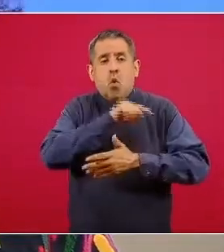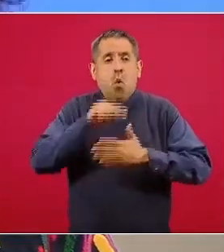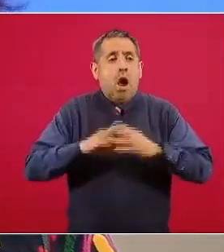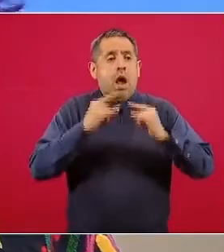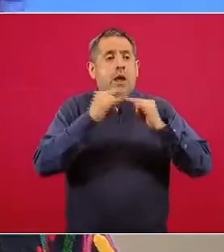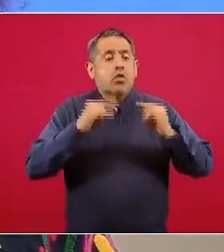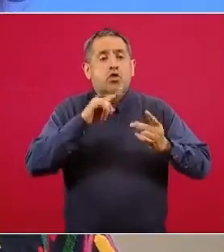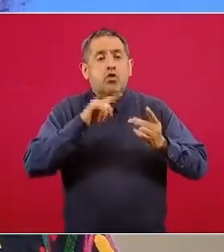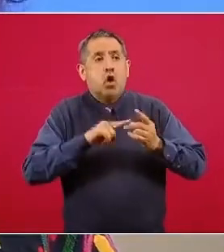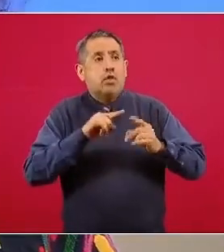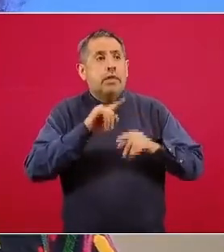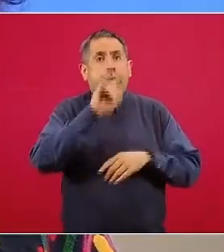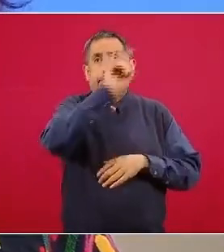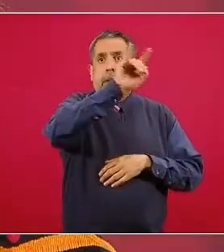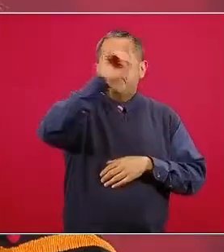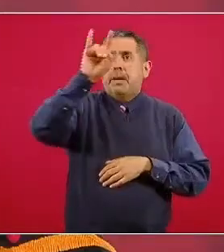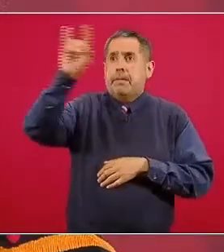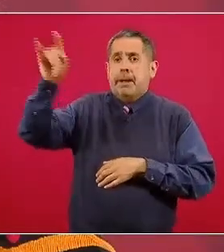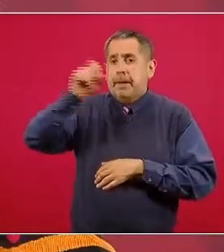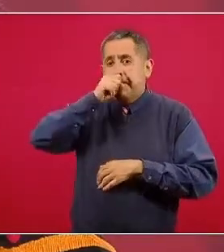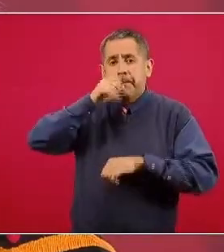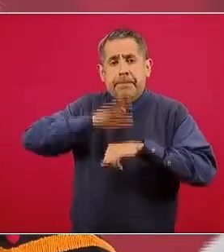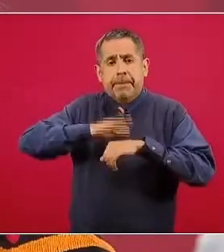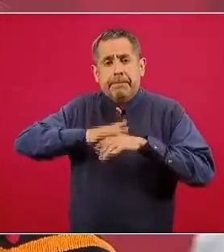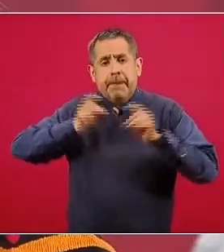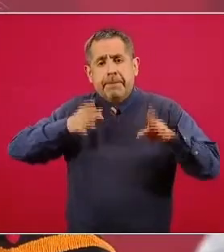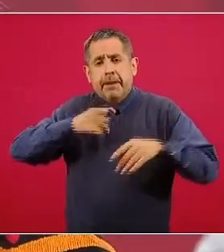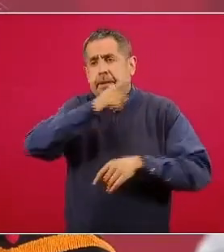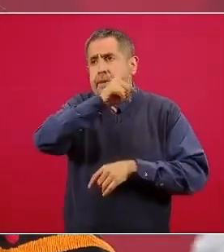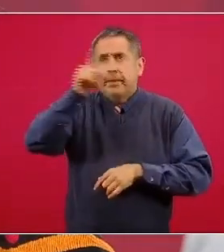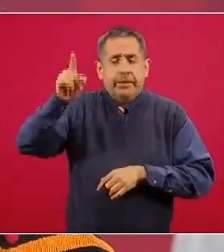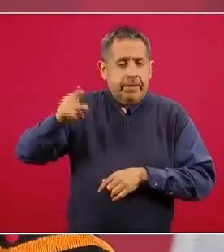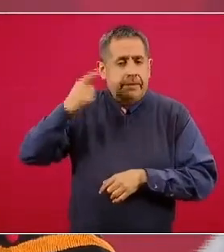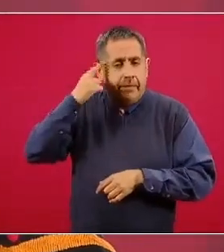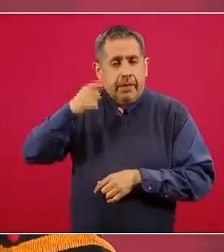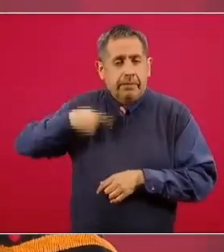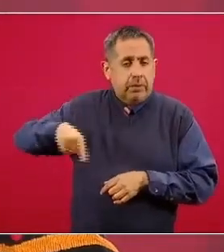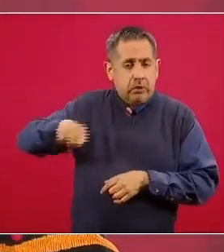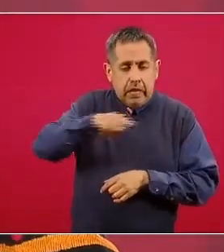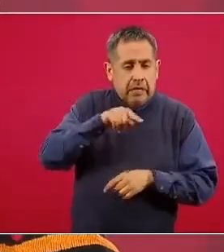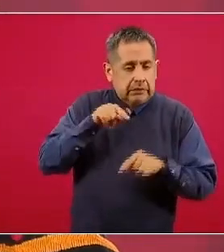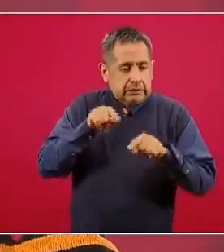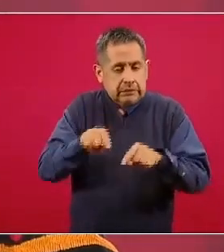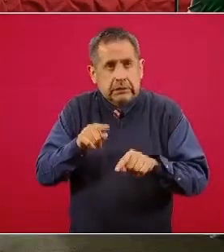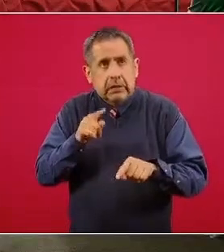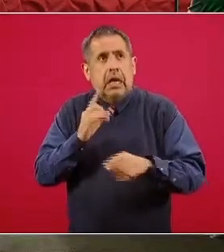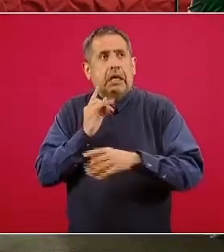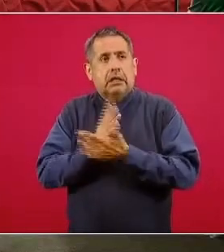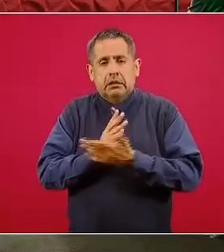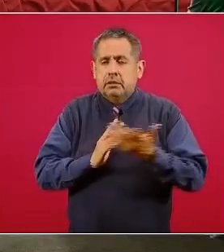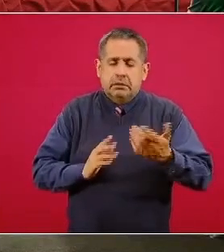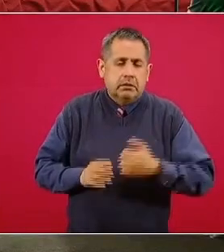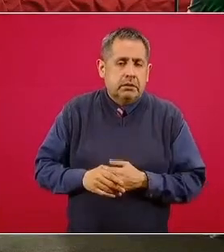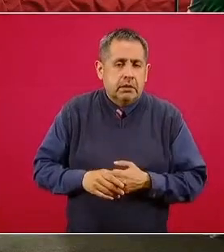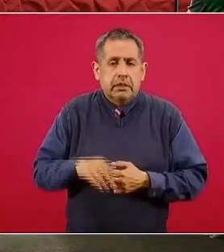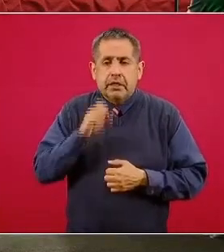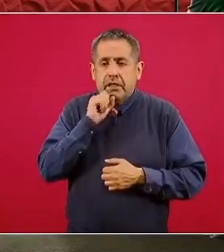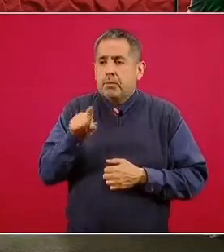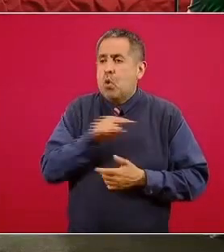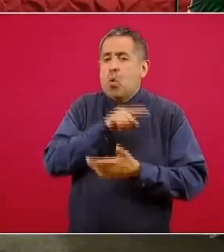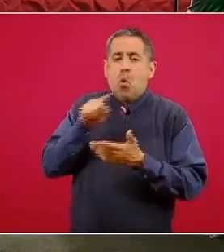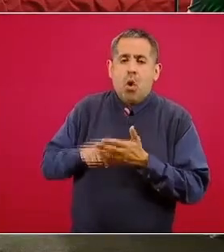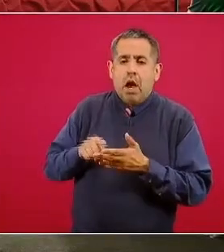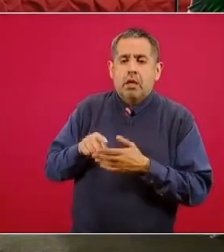de vacunación dentro de las unidades de salud, convocar a la población, como les comentaba, y el trabajo en puestos que le